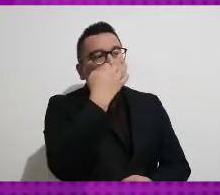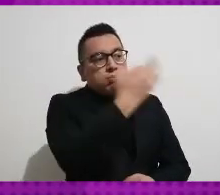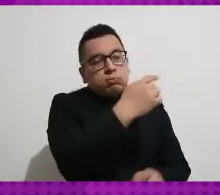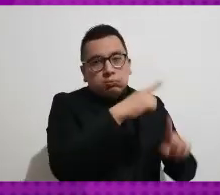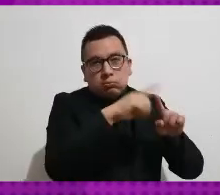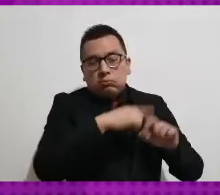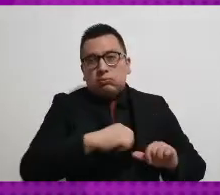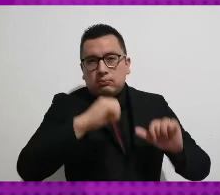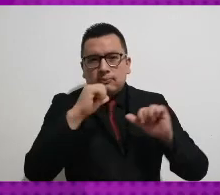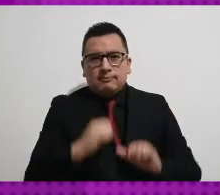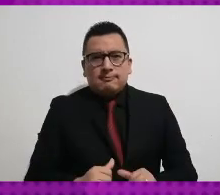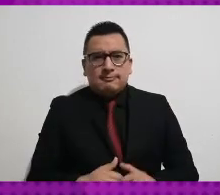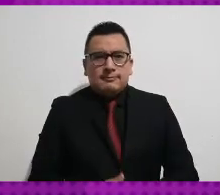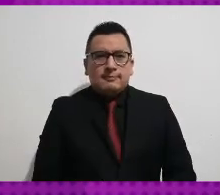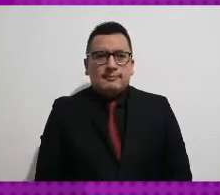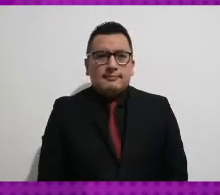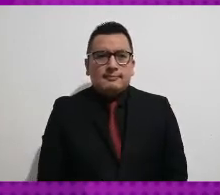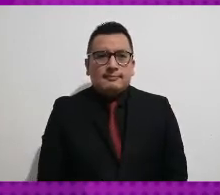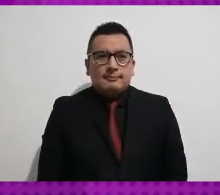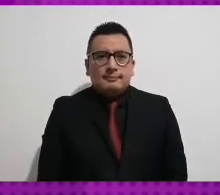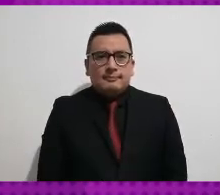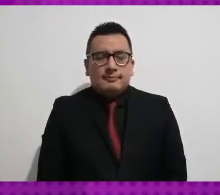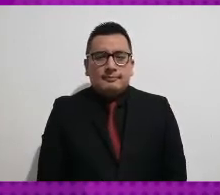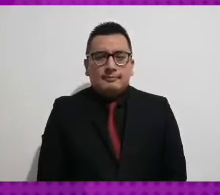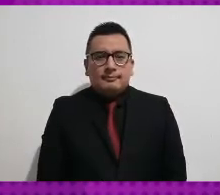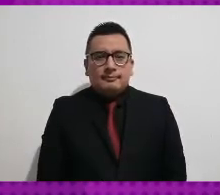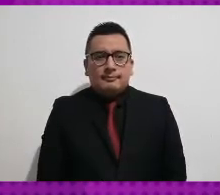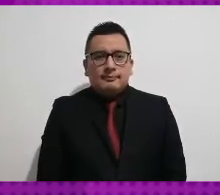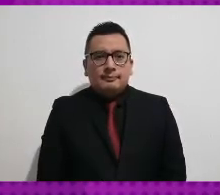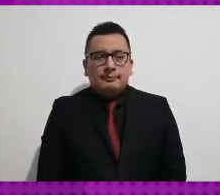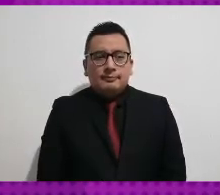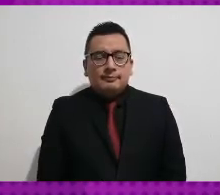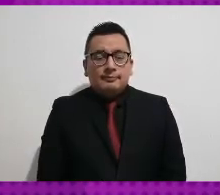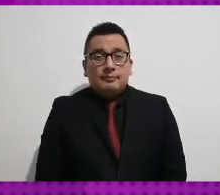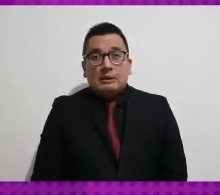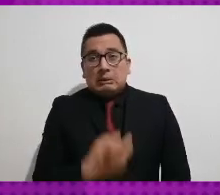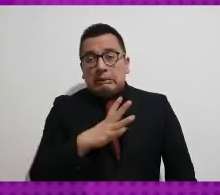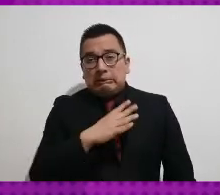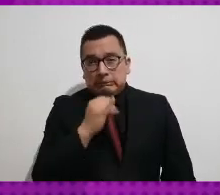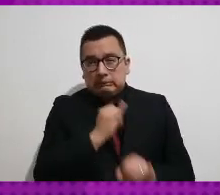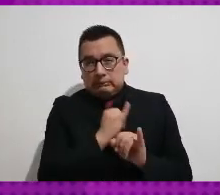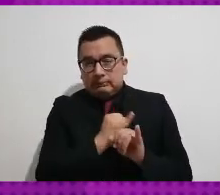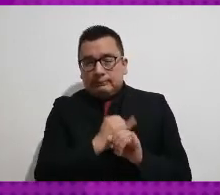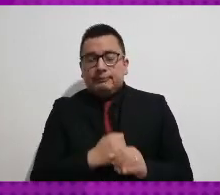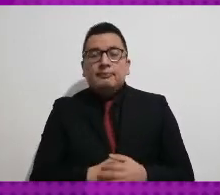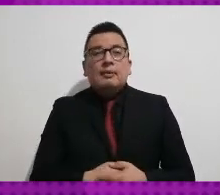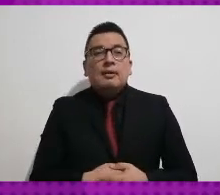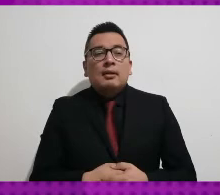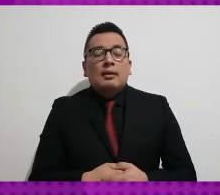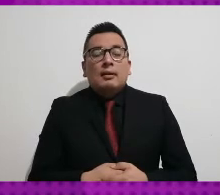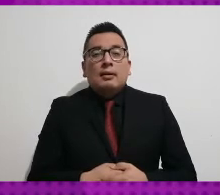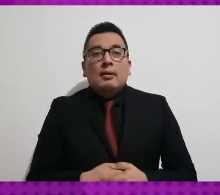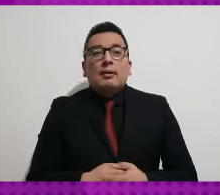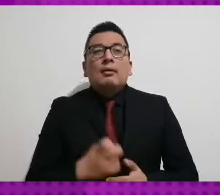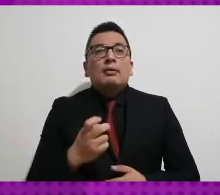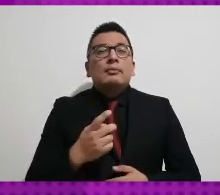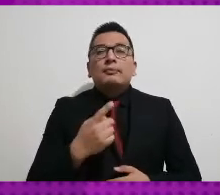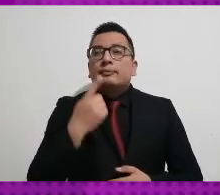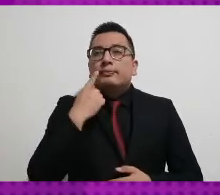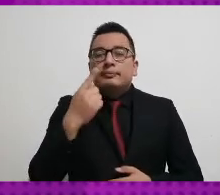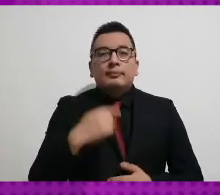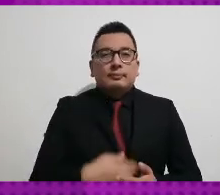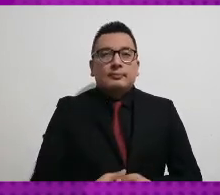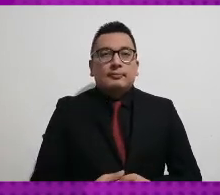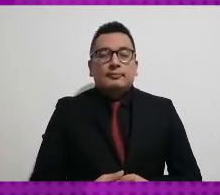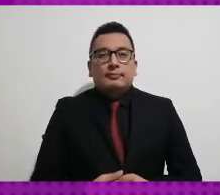las autoridades competentes y así es como lo hemos venido haciendo. Y bueno, esta es la página oficial del órgano interno de control. De manera